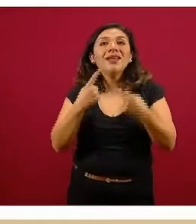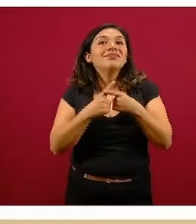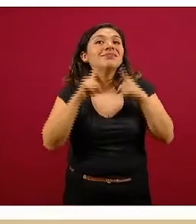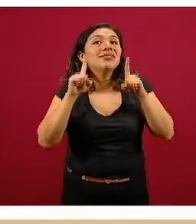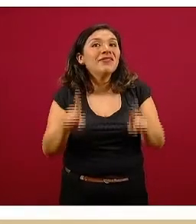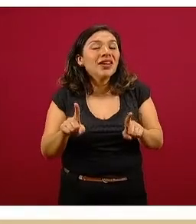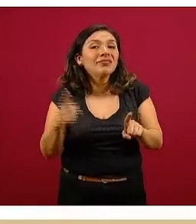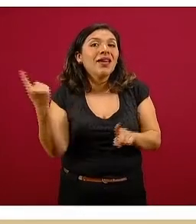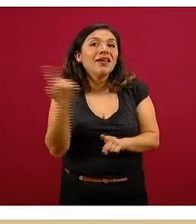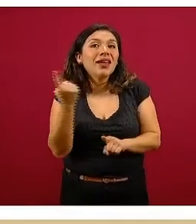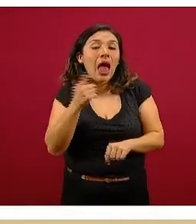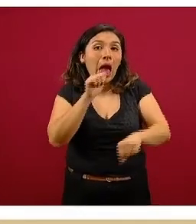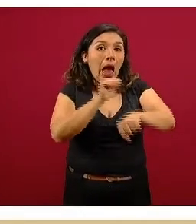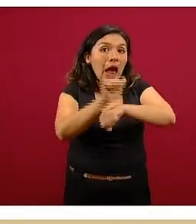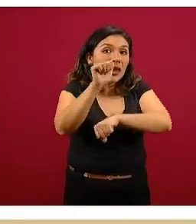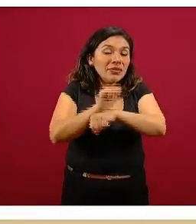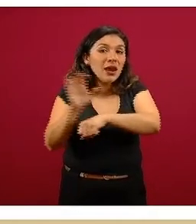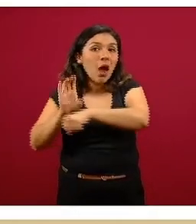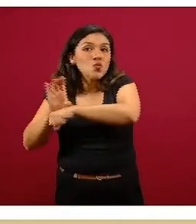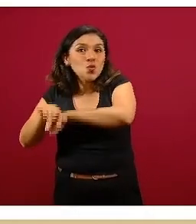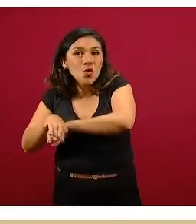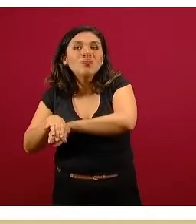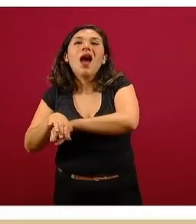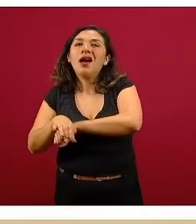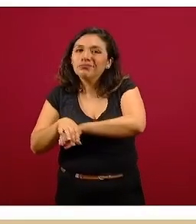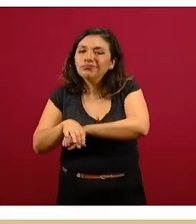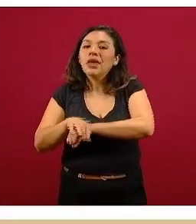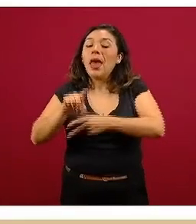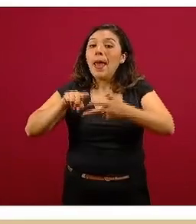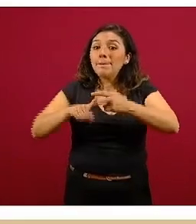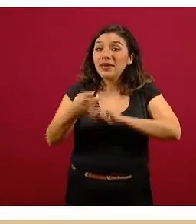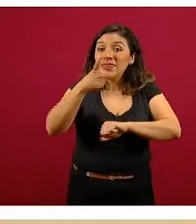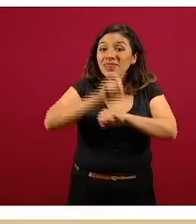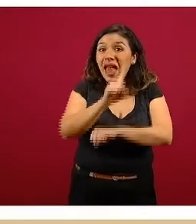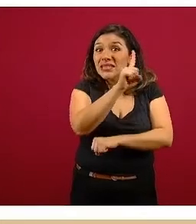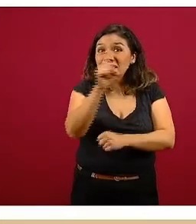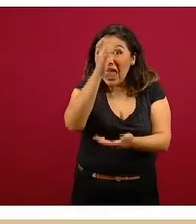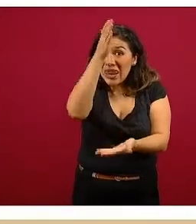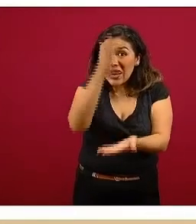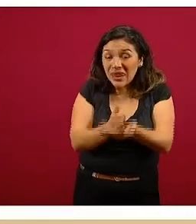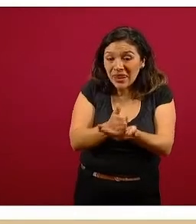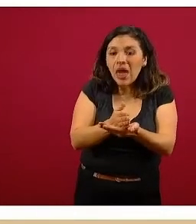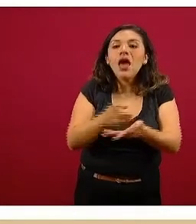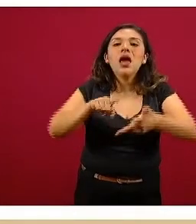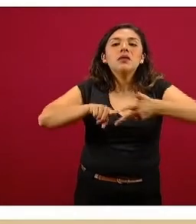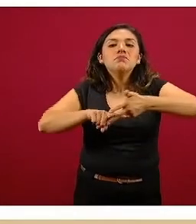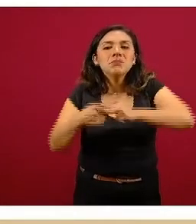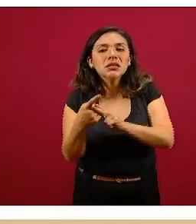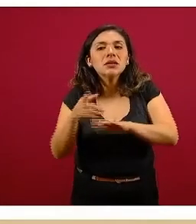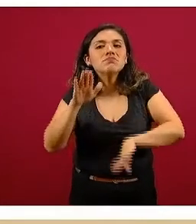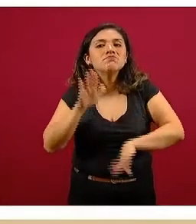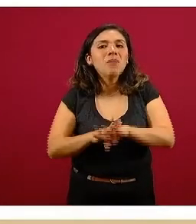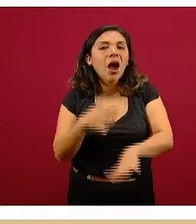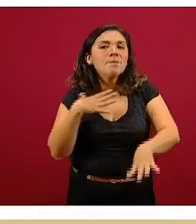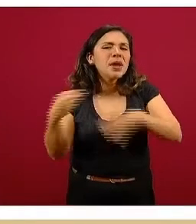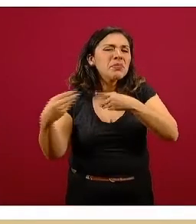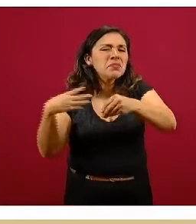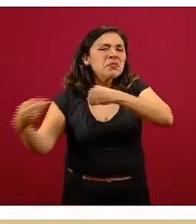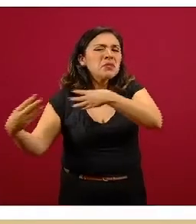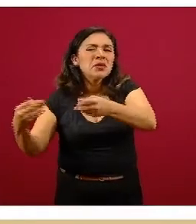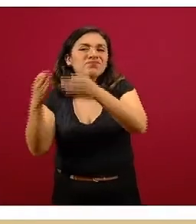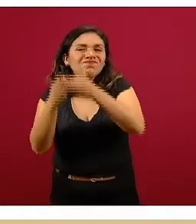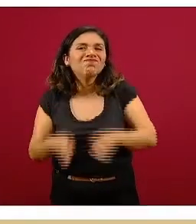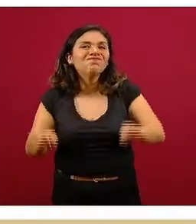las curvas de Argentina y Colombia, que más bien a partir del día 100 inician con una transmisión importante,